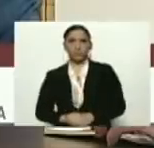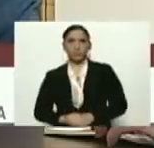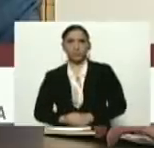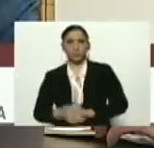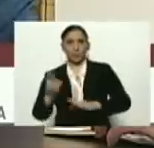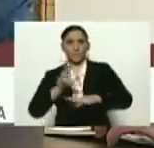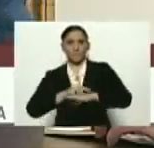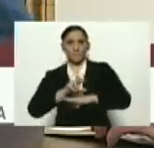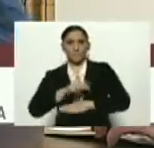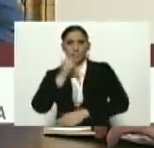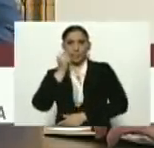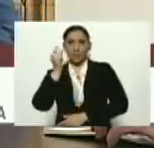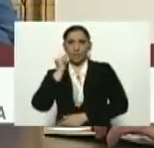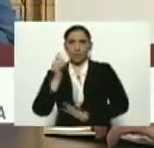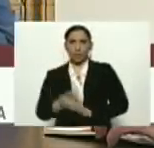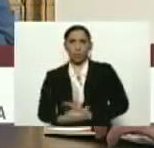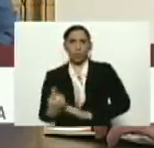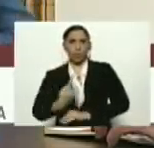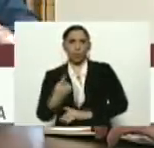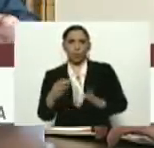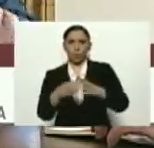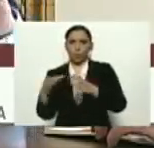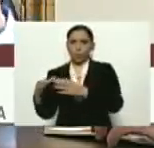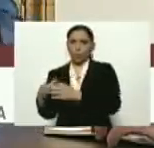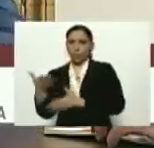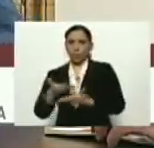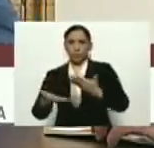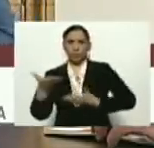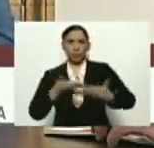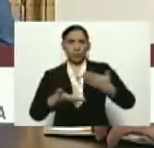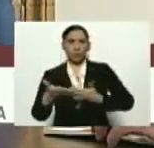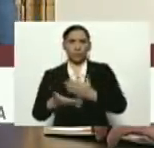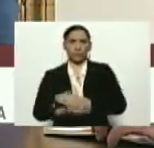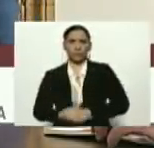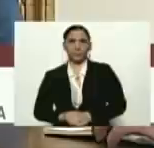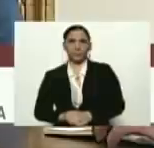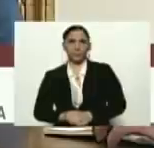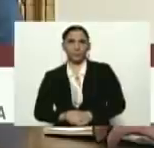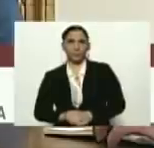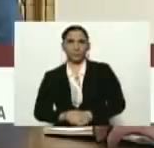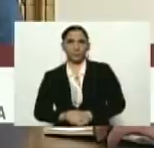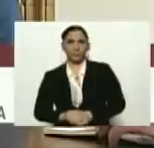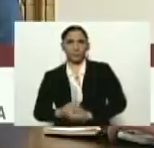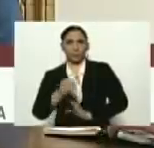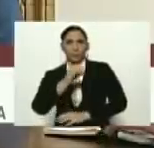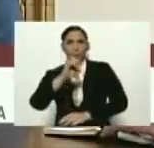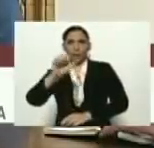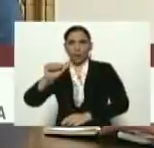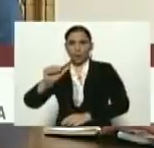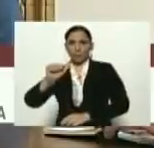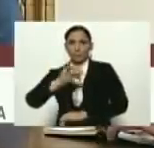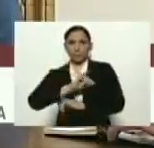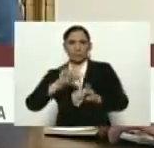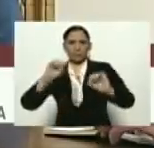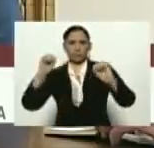médicos y médicas. El único organismo multilateral. La OEA ha